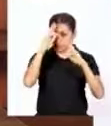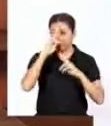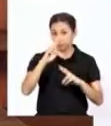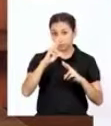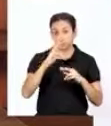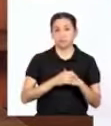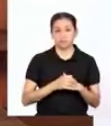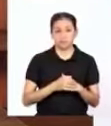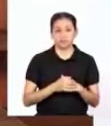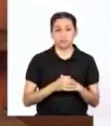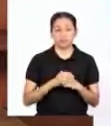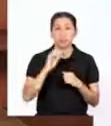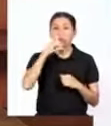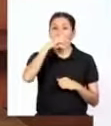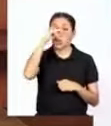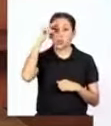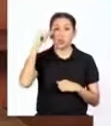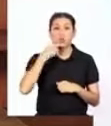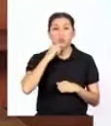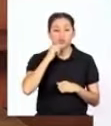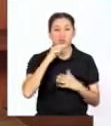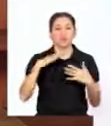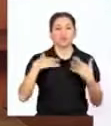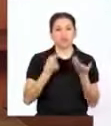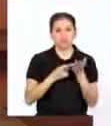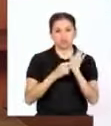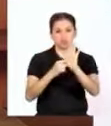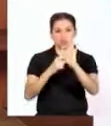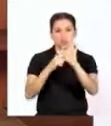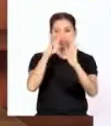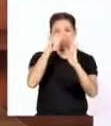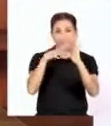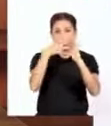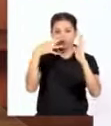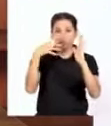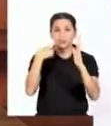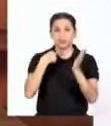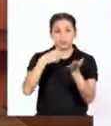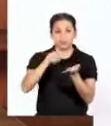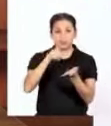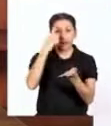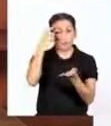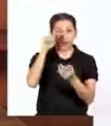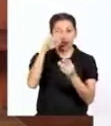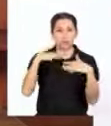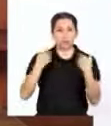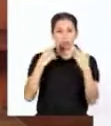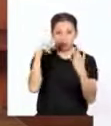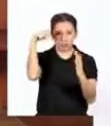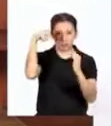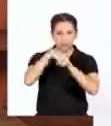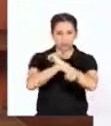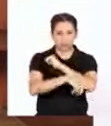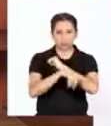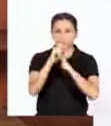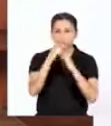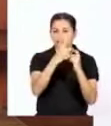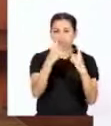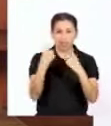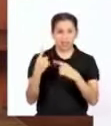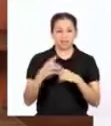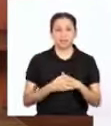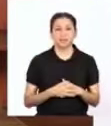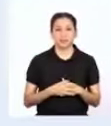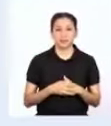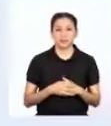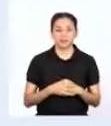que debemos tomar en cuenta. Gugliana, muéstranos la tabla que te estoy enviando para que la podamos profundizar en las